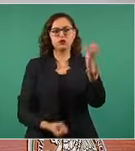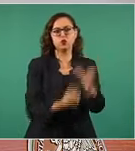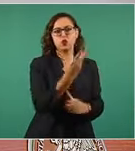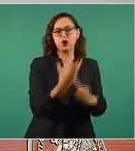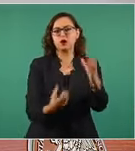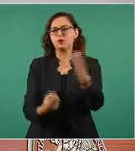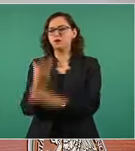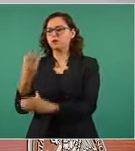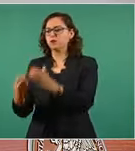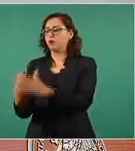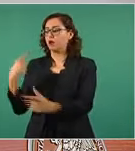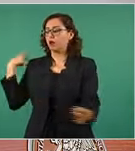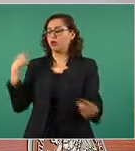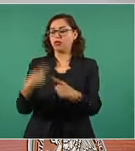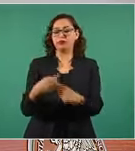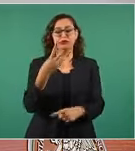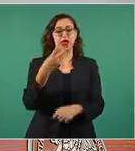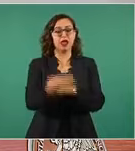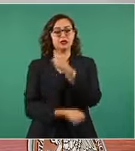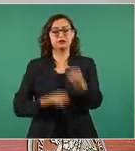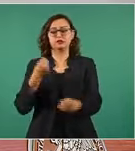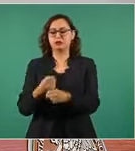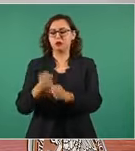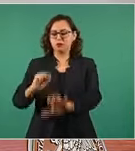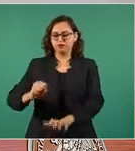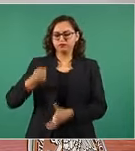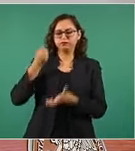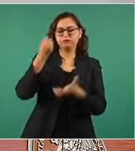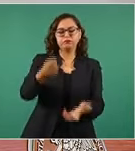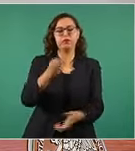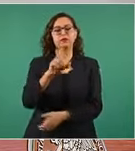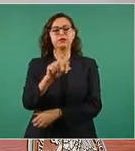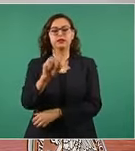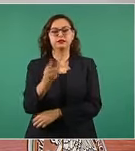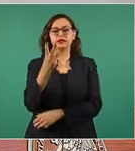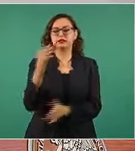destinada a las refinerías ha sido de